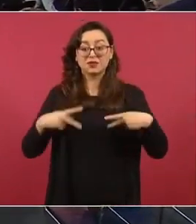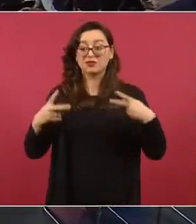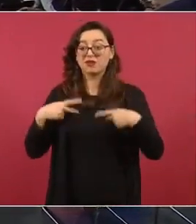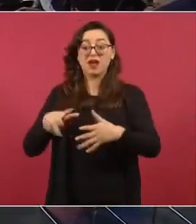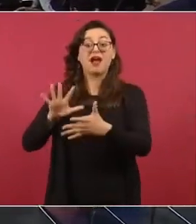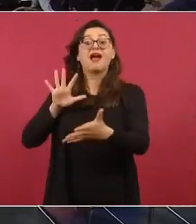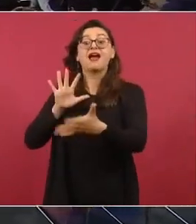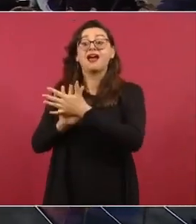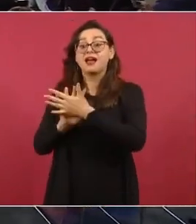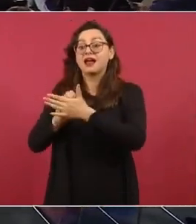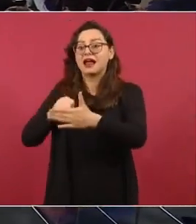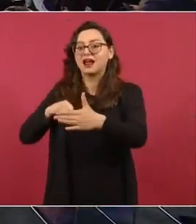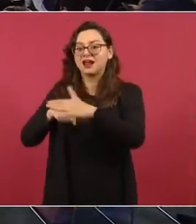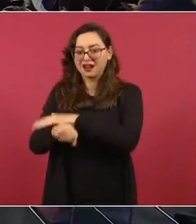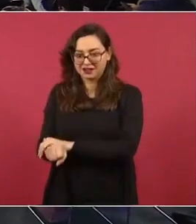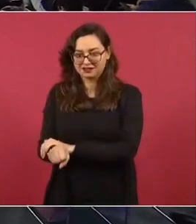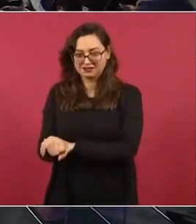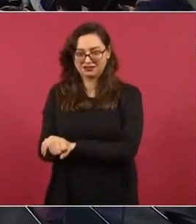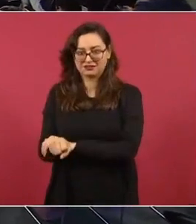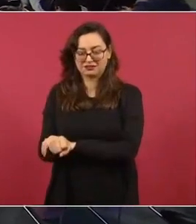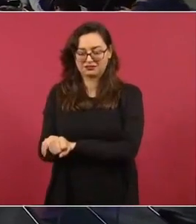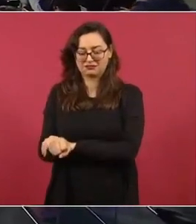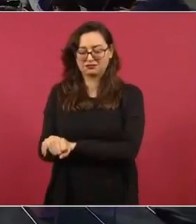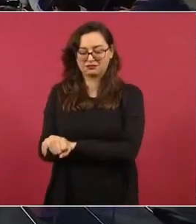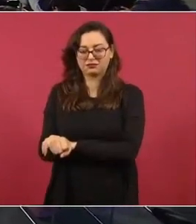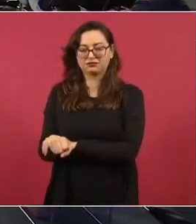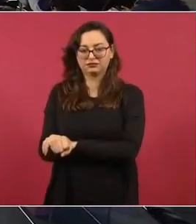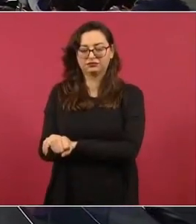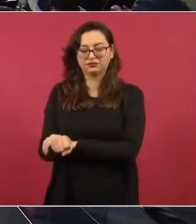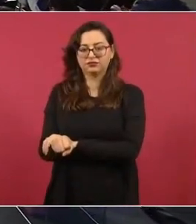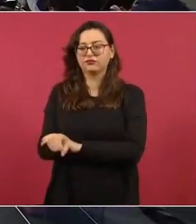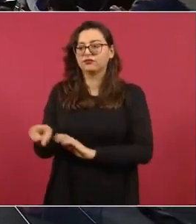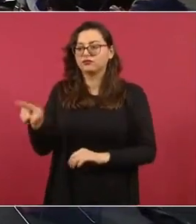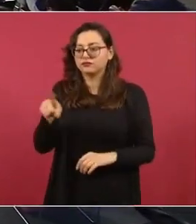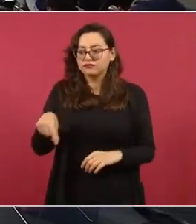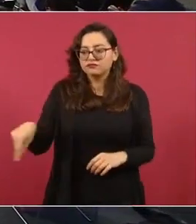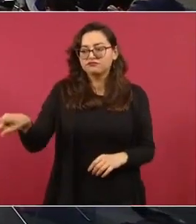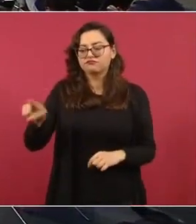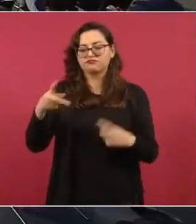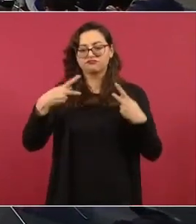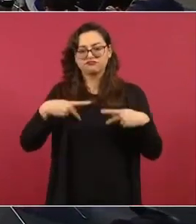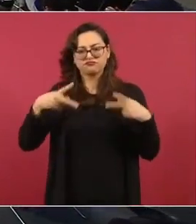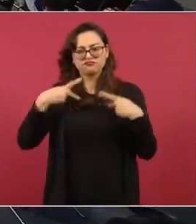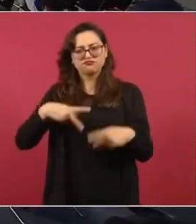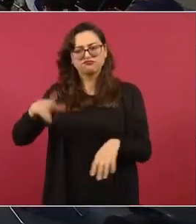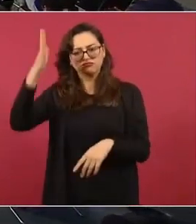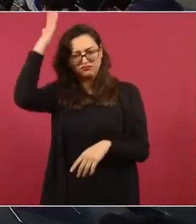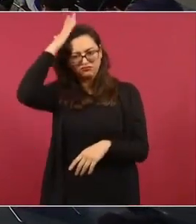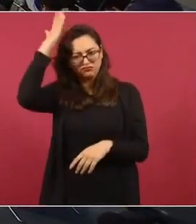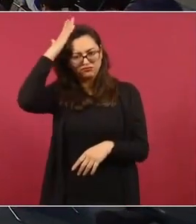presos los dirigentes de la huelga de Río Blanco